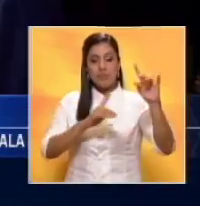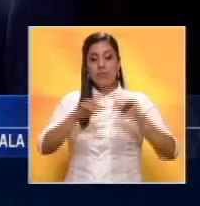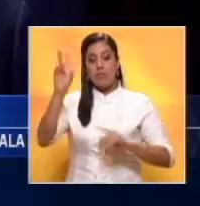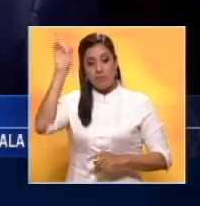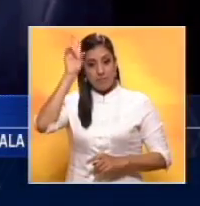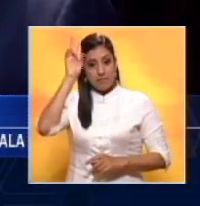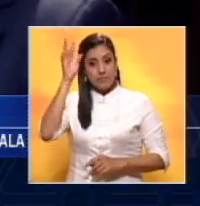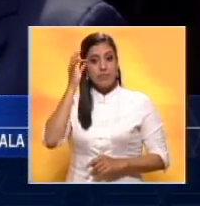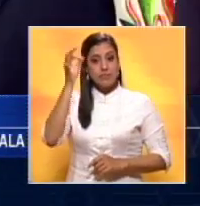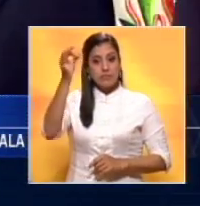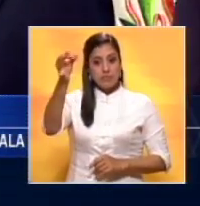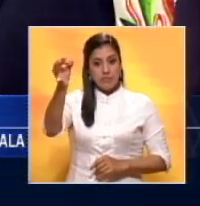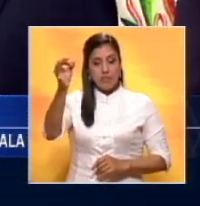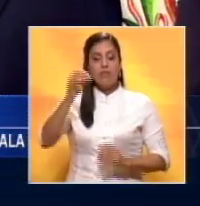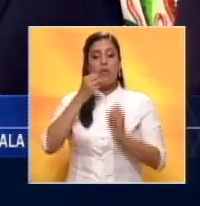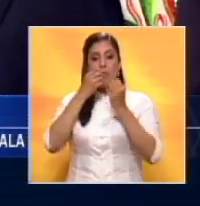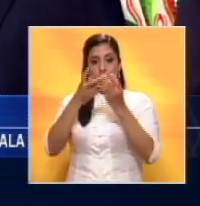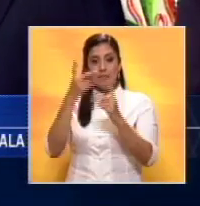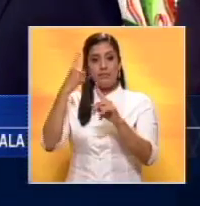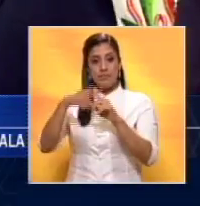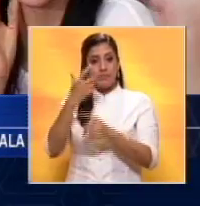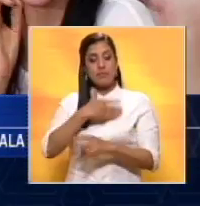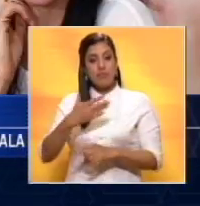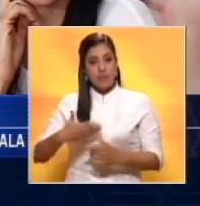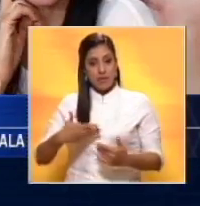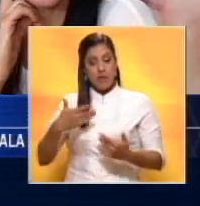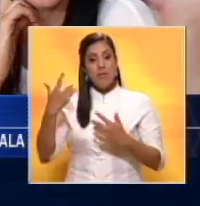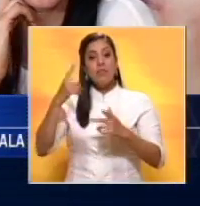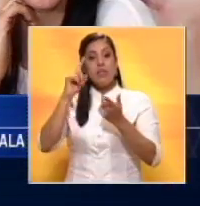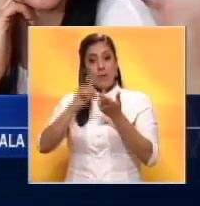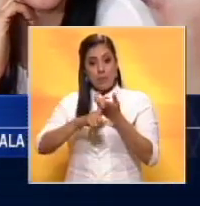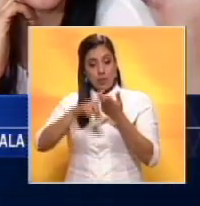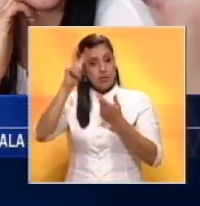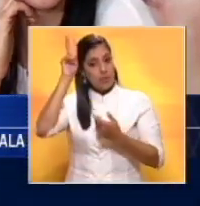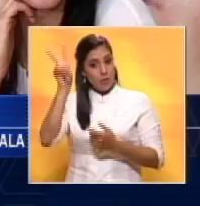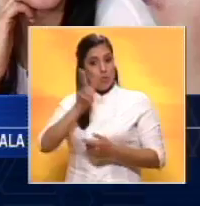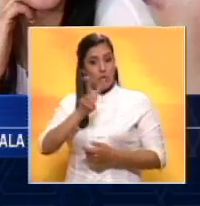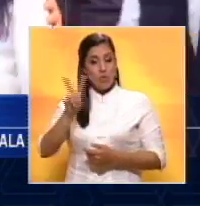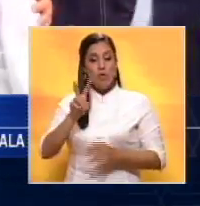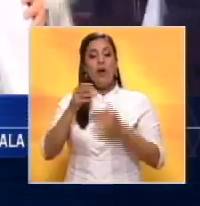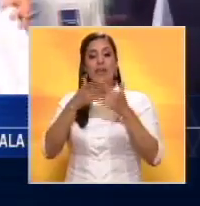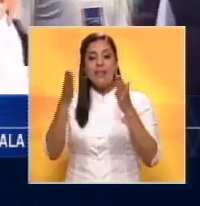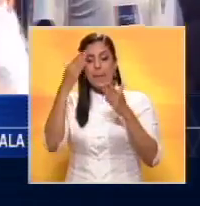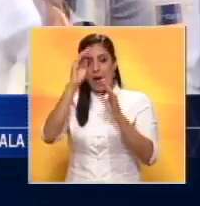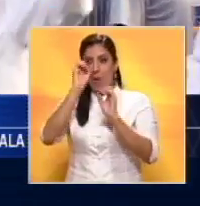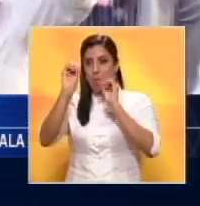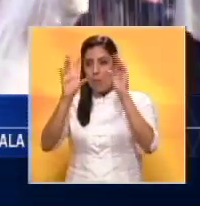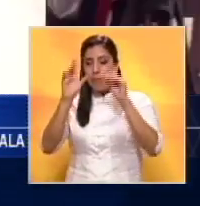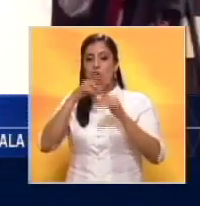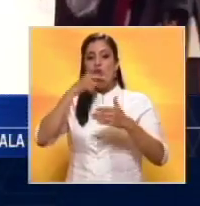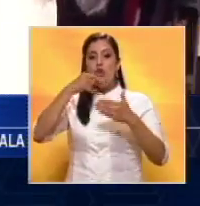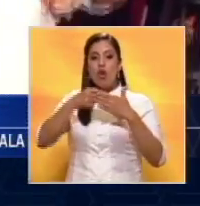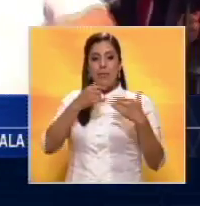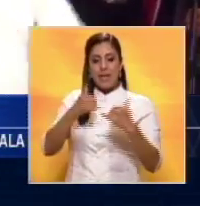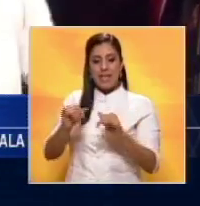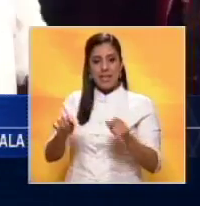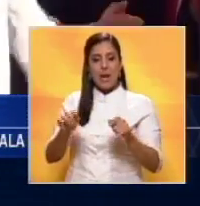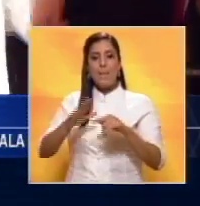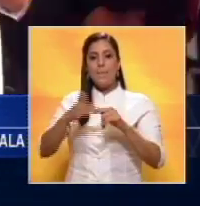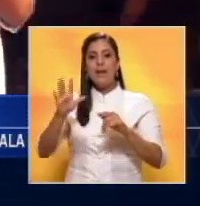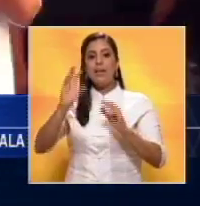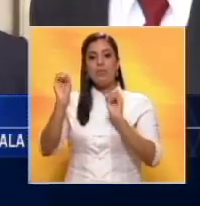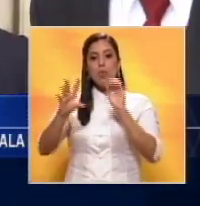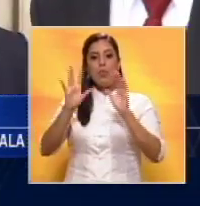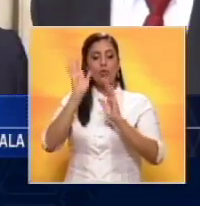En Perú, un fiscal reveló que el expresidente Ollanta y su esposa Nadine Heredia abrieron cuentas bancarias a nombre de sus hijas con